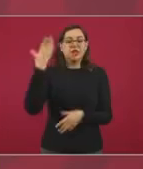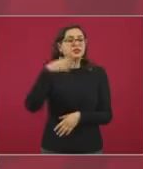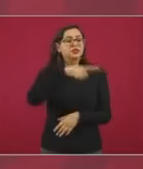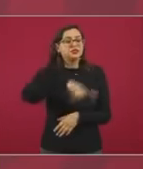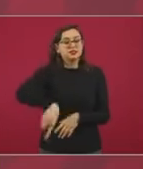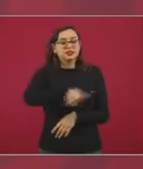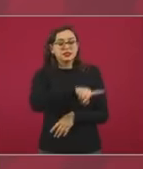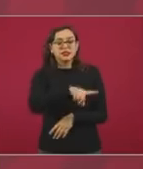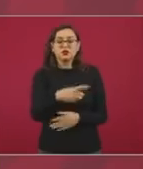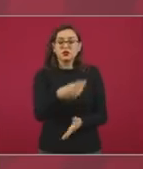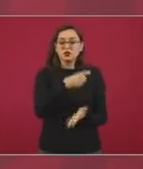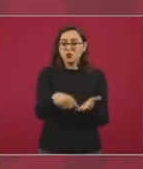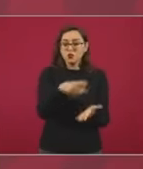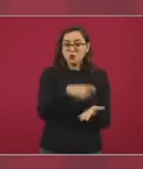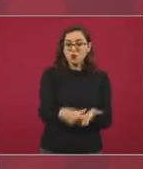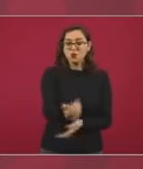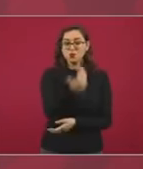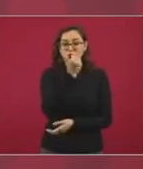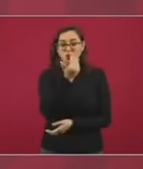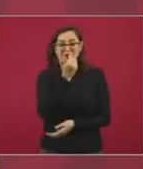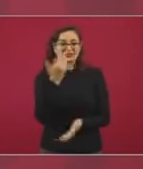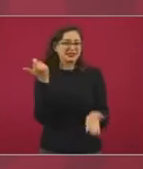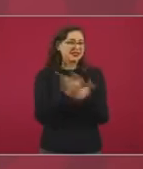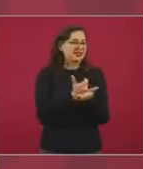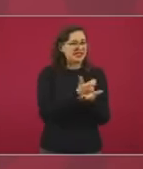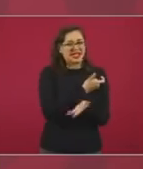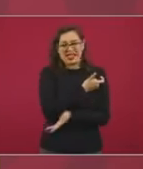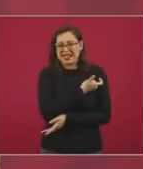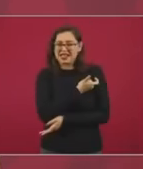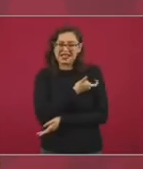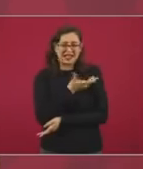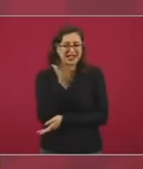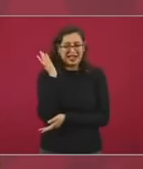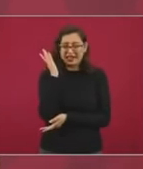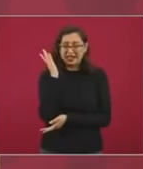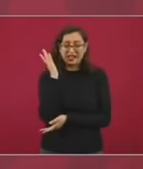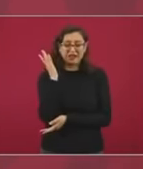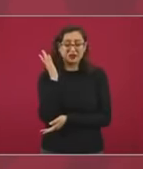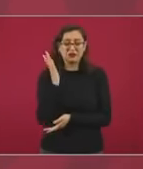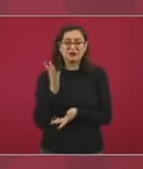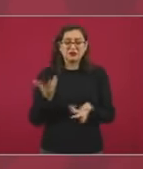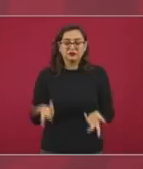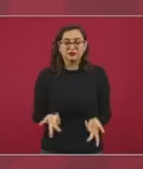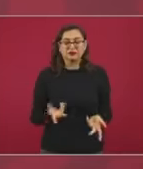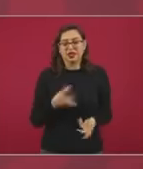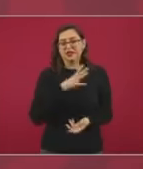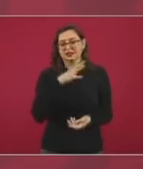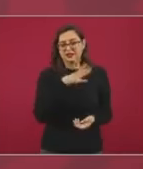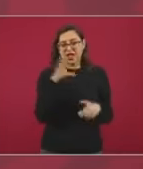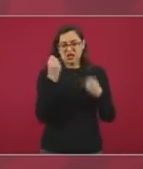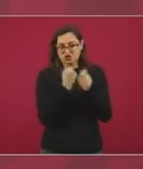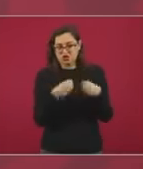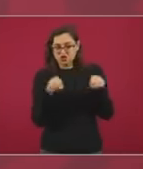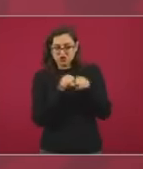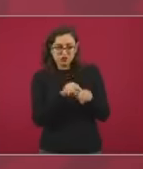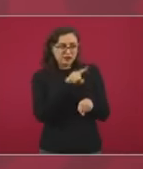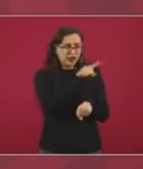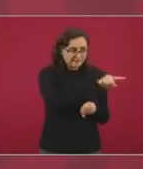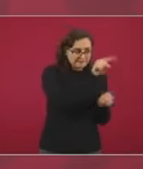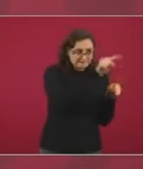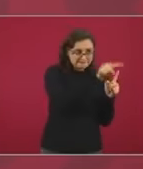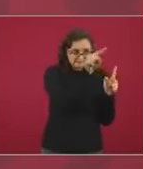víveres, enseres a precios elevadísimos, tenían proveedores